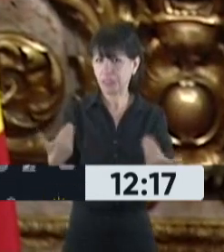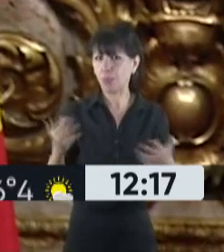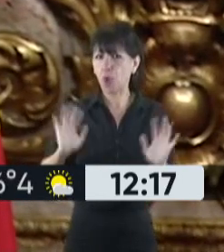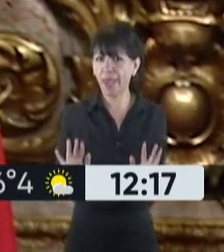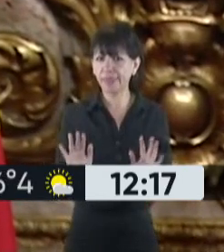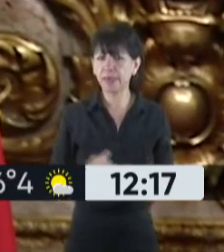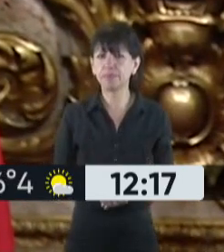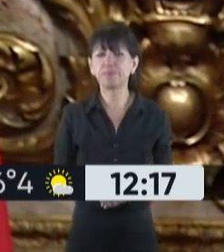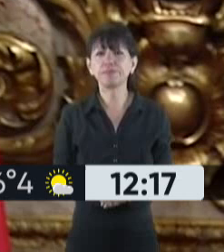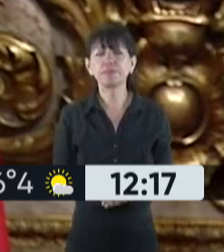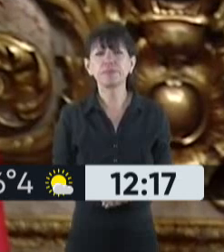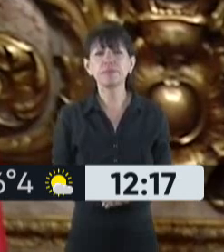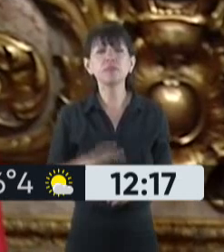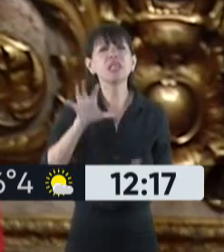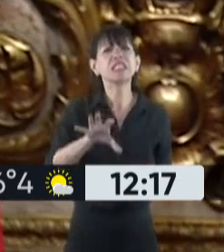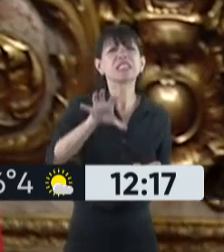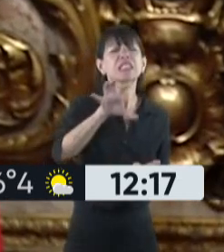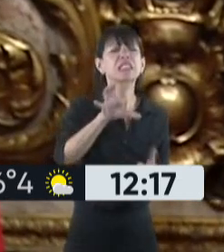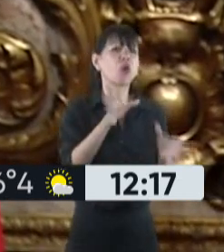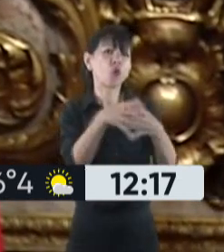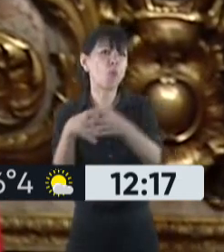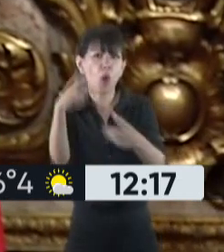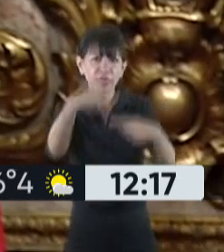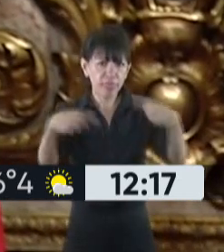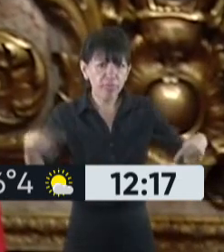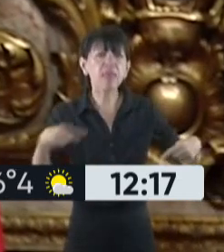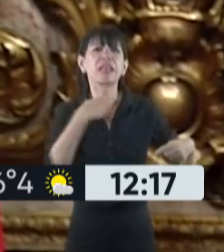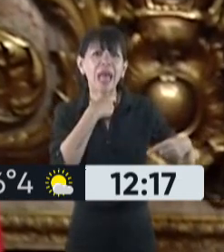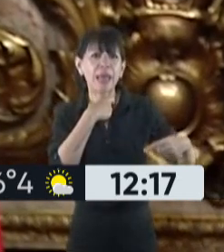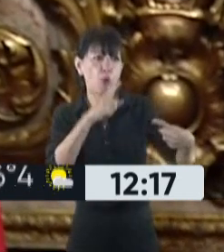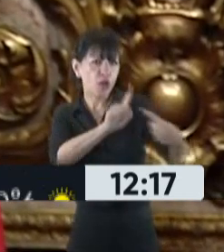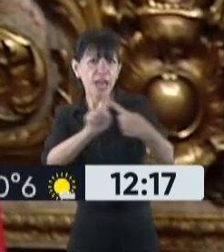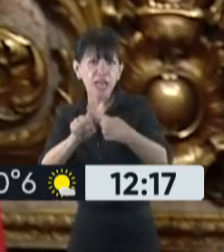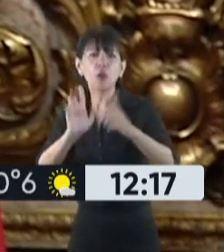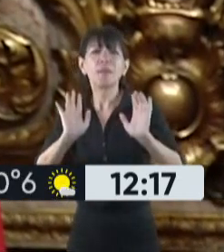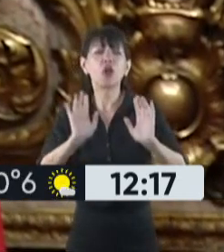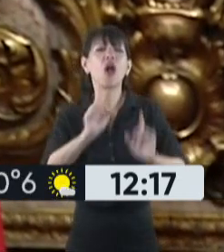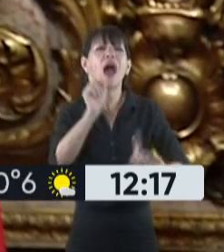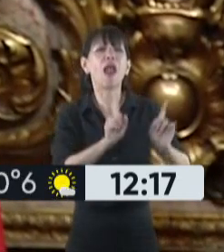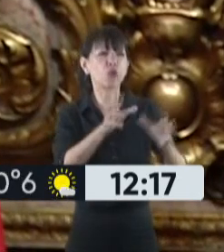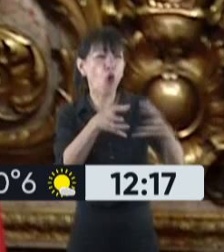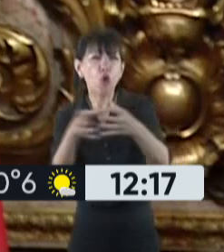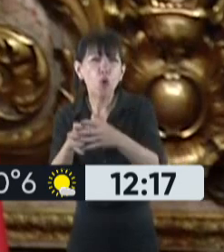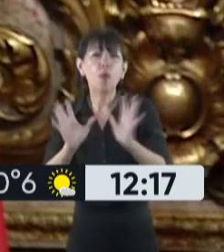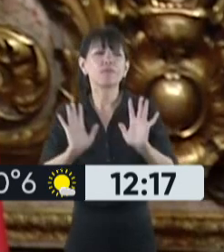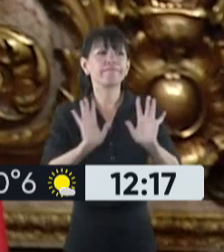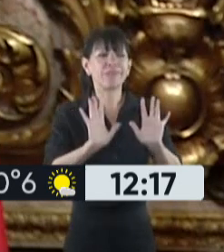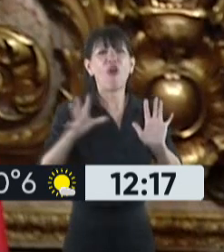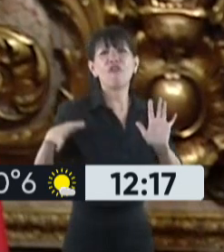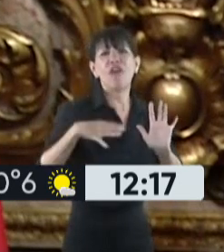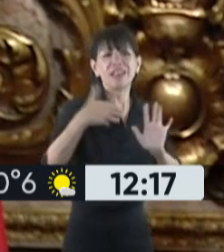colaboraciones sectoriales sí son deseables, pero muchas todavía se encuentran en un estado